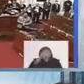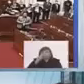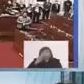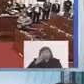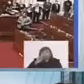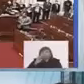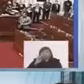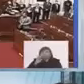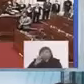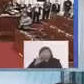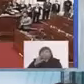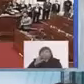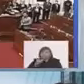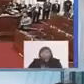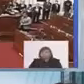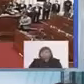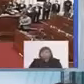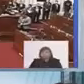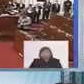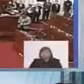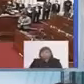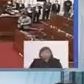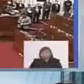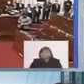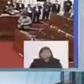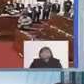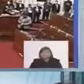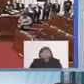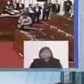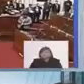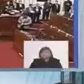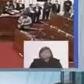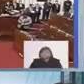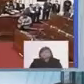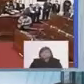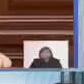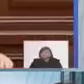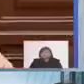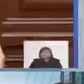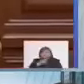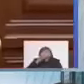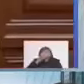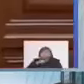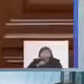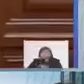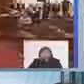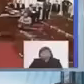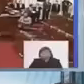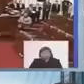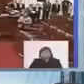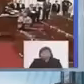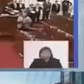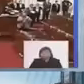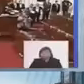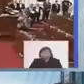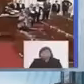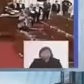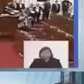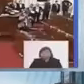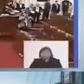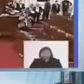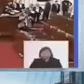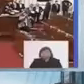comercio con el resto del mundo cae y sube la pobreza, sube la indigencia. En ese contexto, esta falta